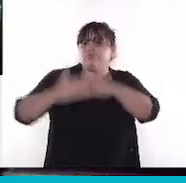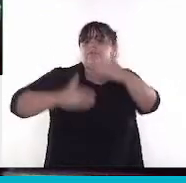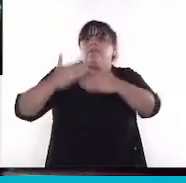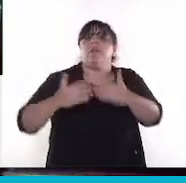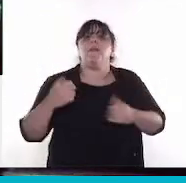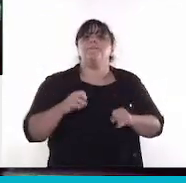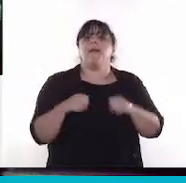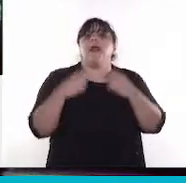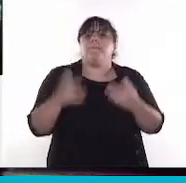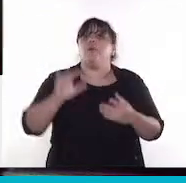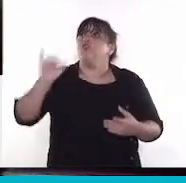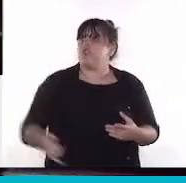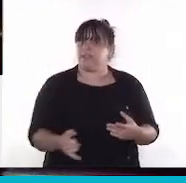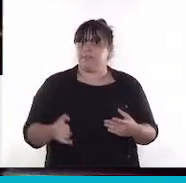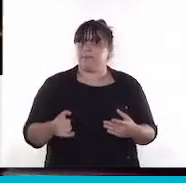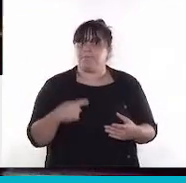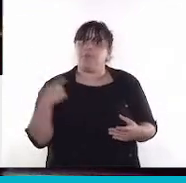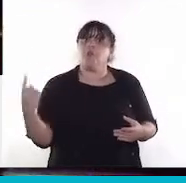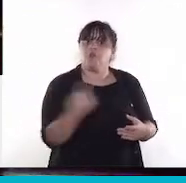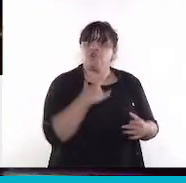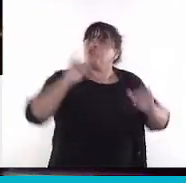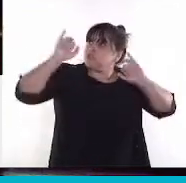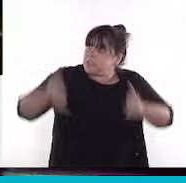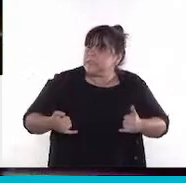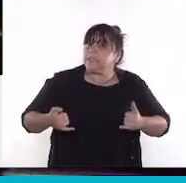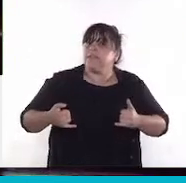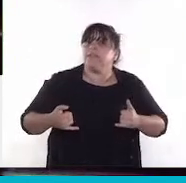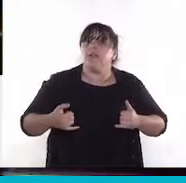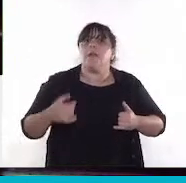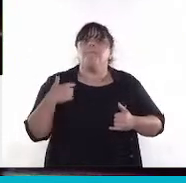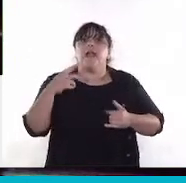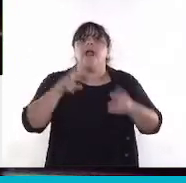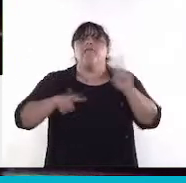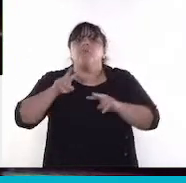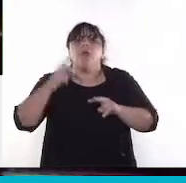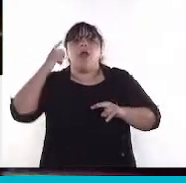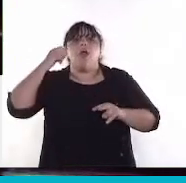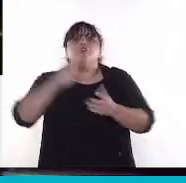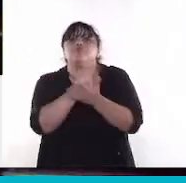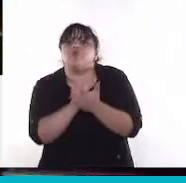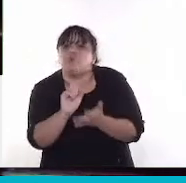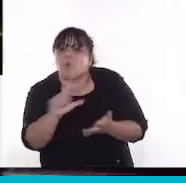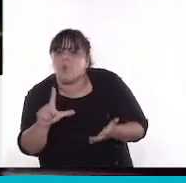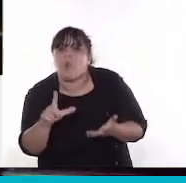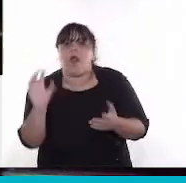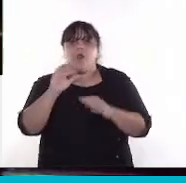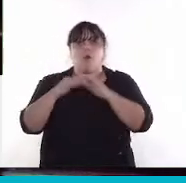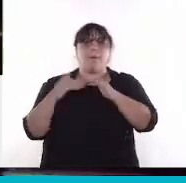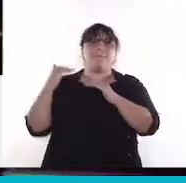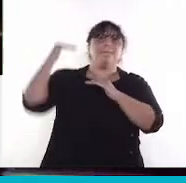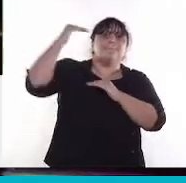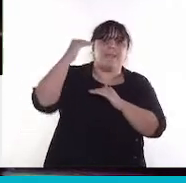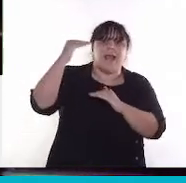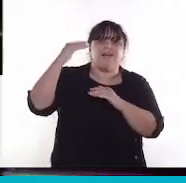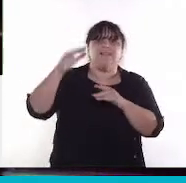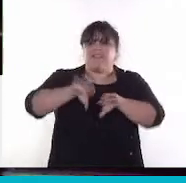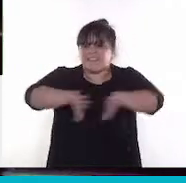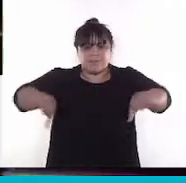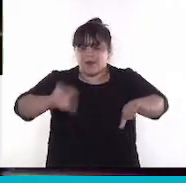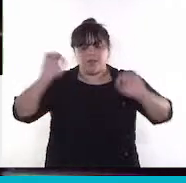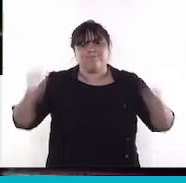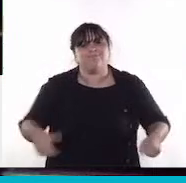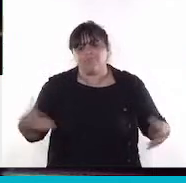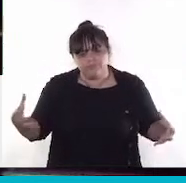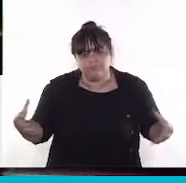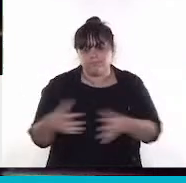desarrollo. Y cuenten con nosotros para buscar salidas por encima de la grieta,